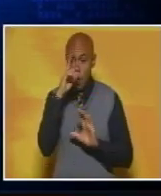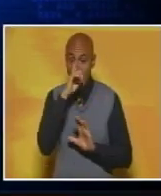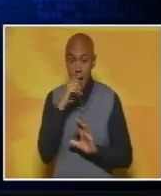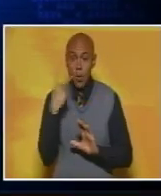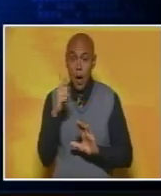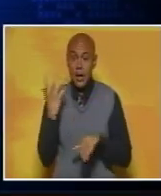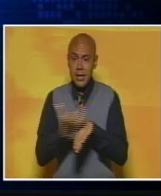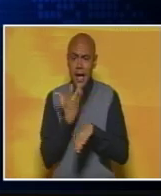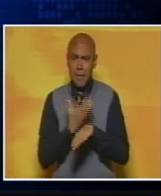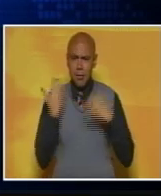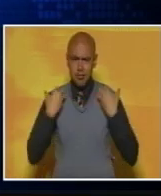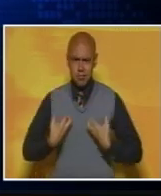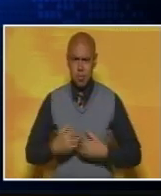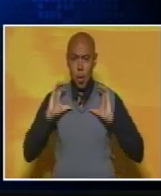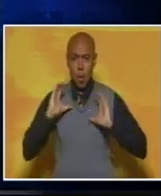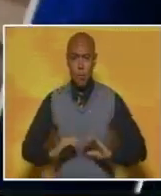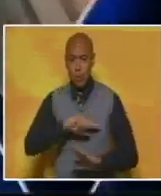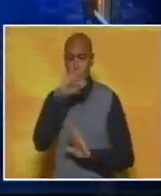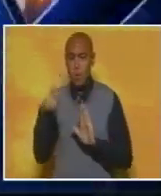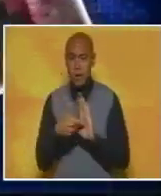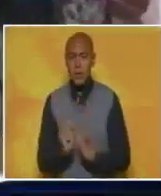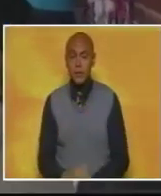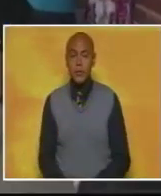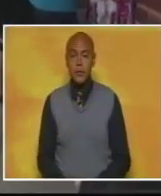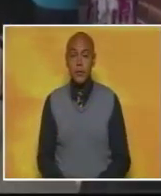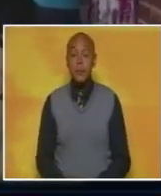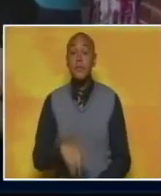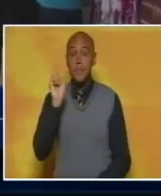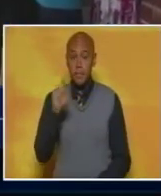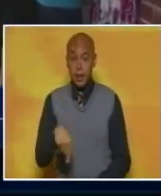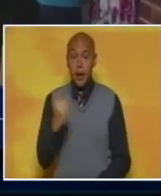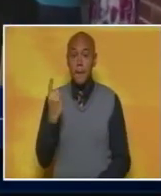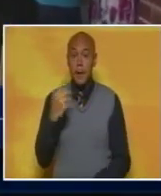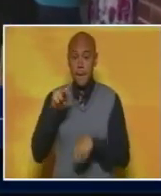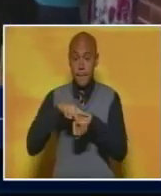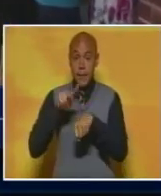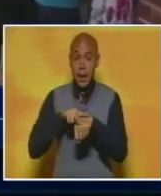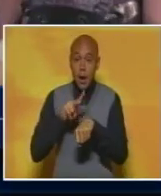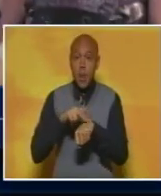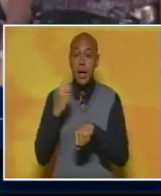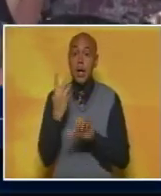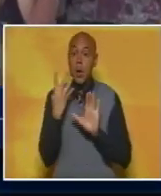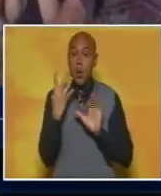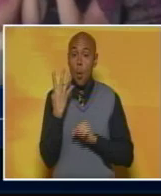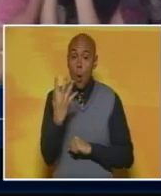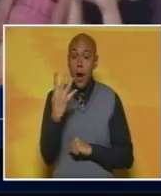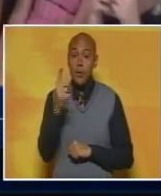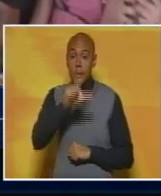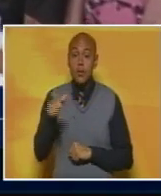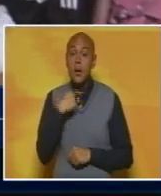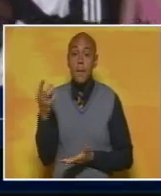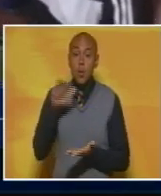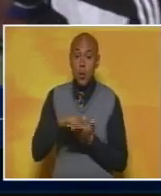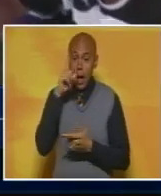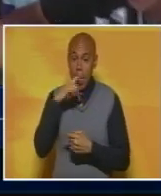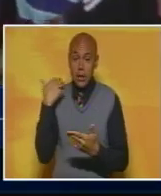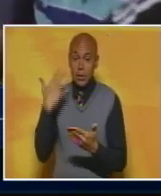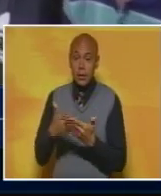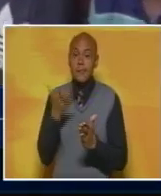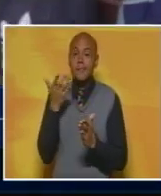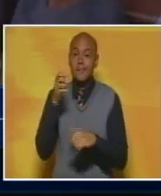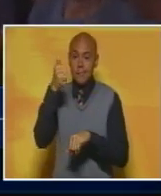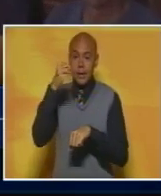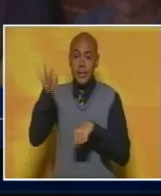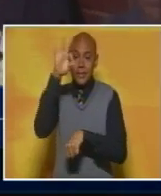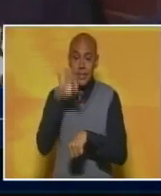el 100% de su cuerpo. En Paraguay, al menos 4 personas han muerto en lo que va de año a causa del dengue,